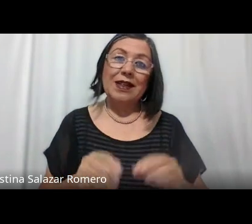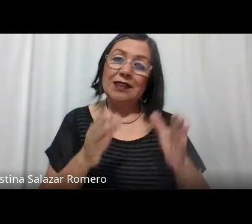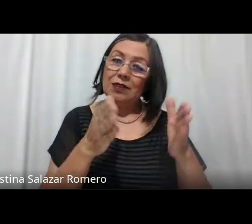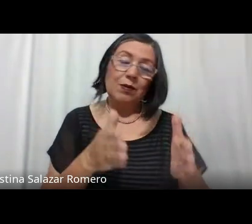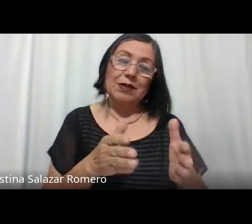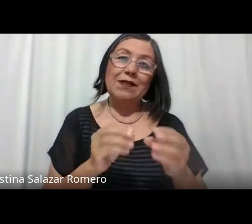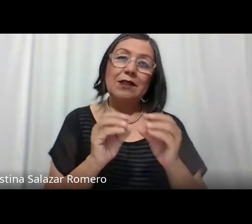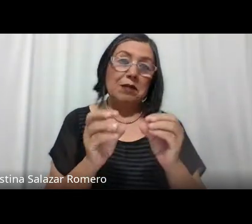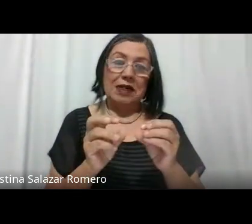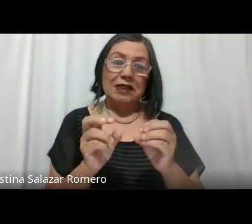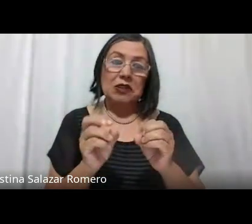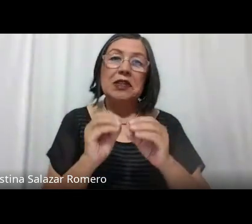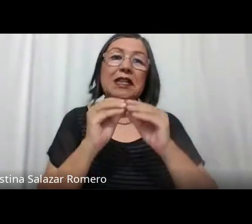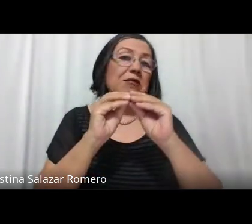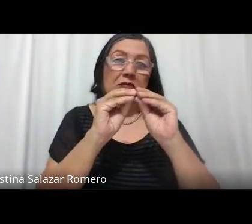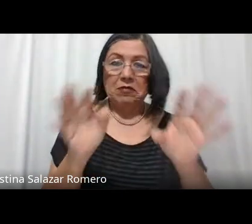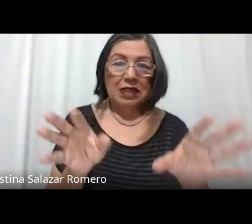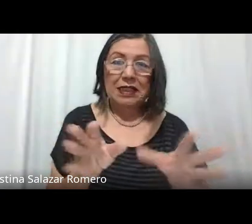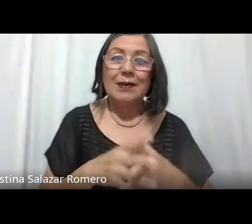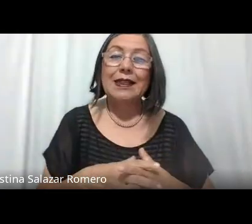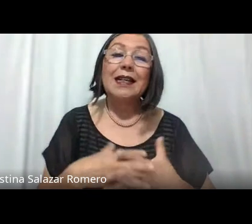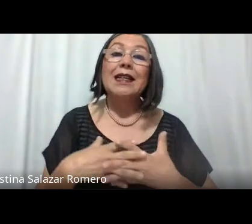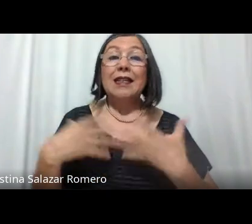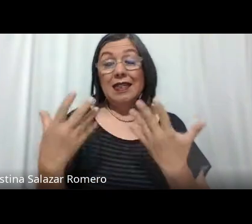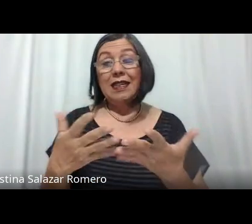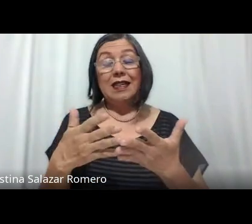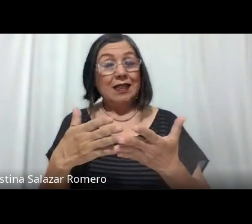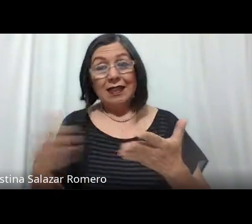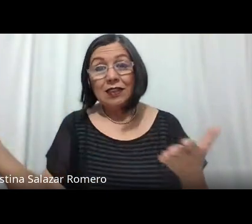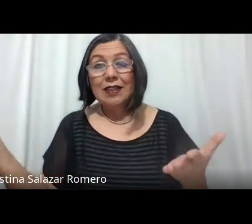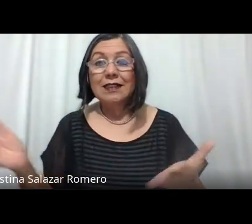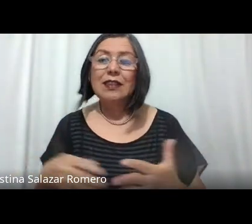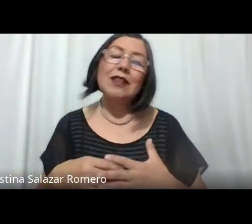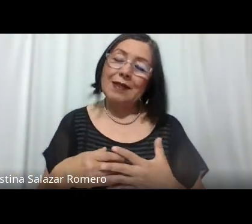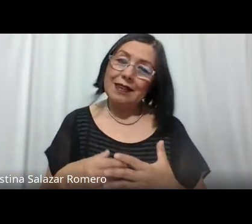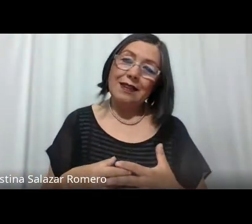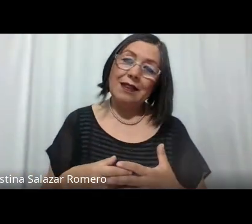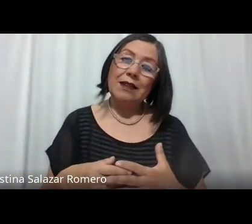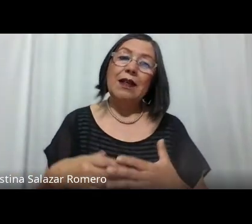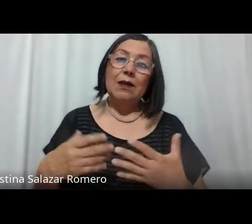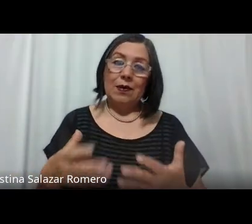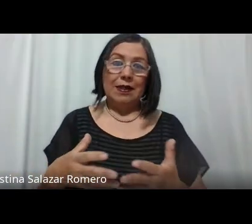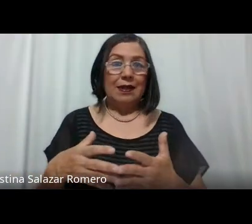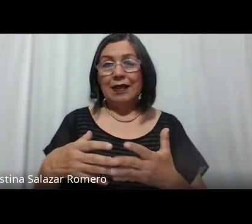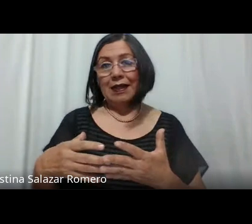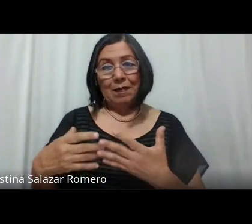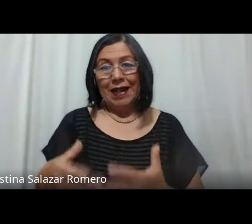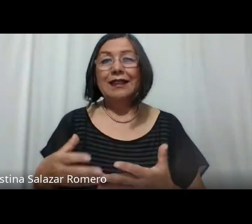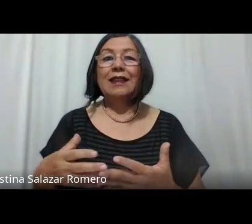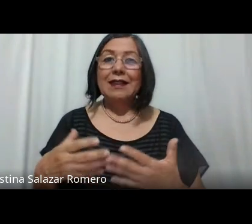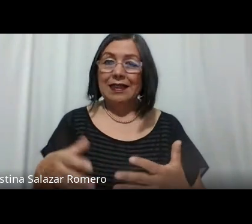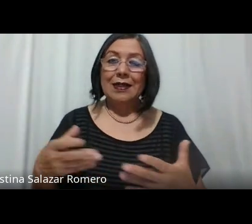en 2 partes. Hoy vamos a ver una parte teórica, lo más elemental, y el resto de las sesiones van a tener